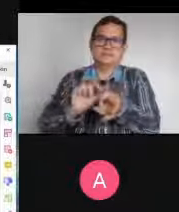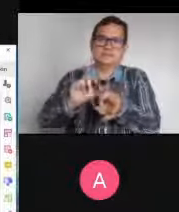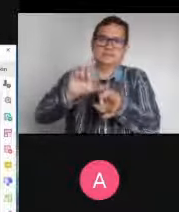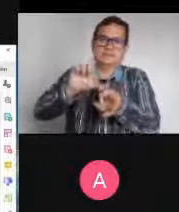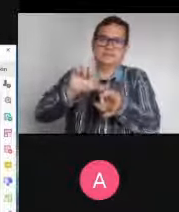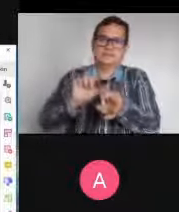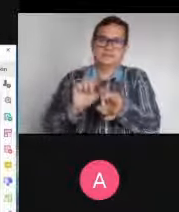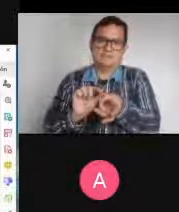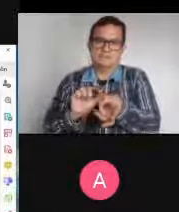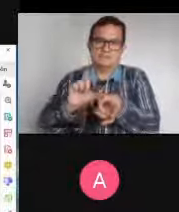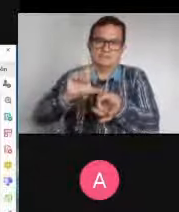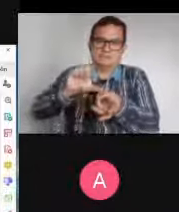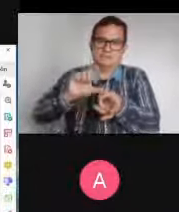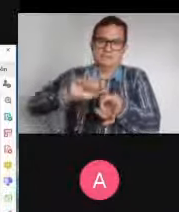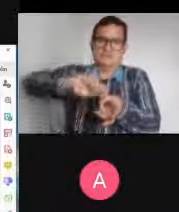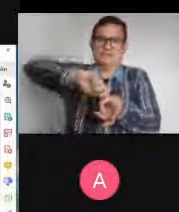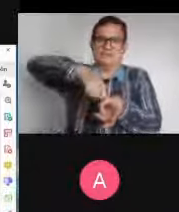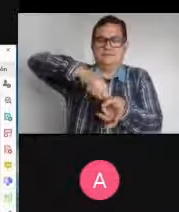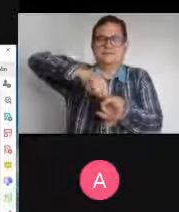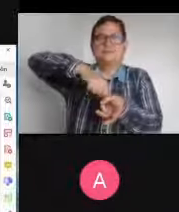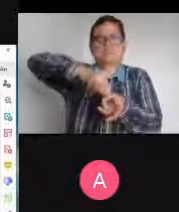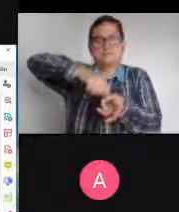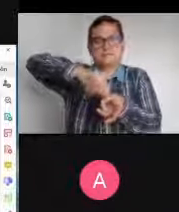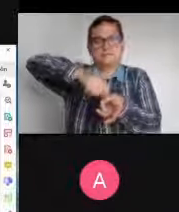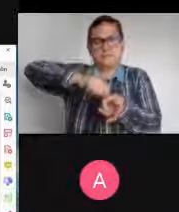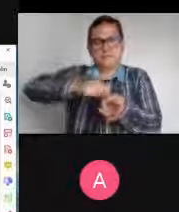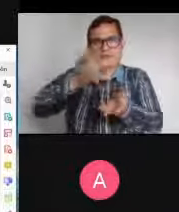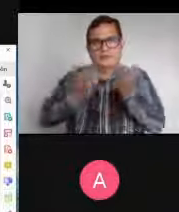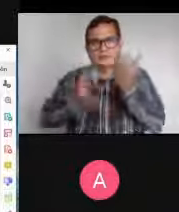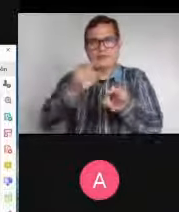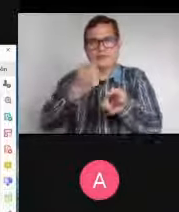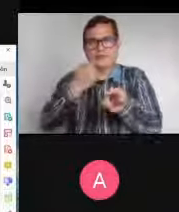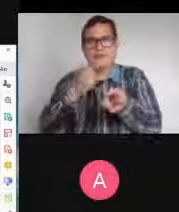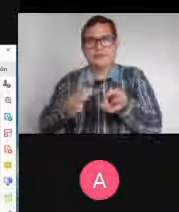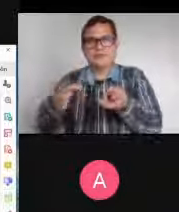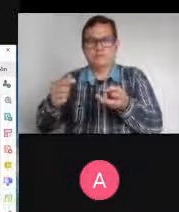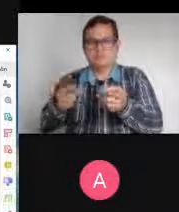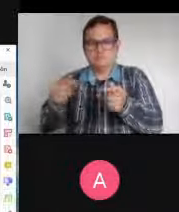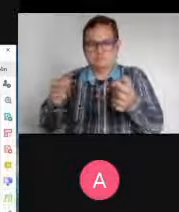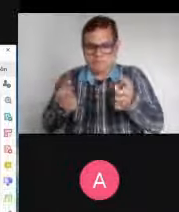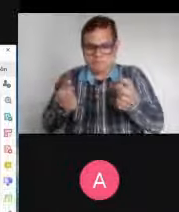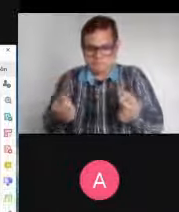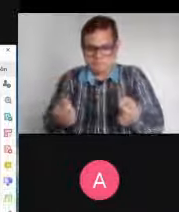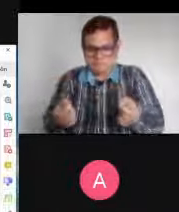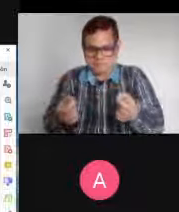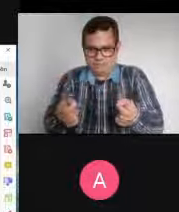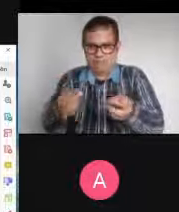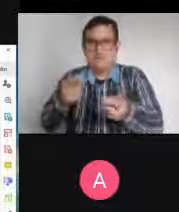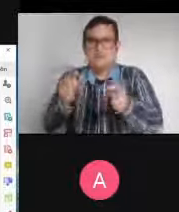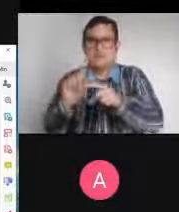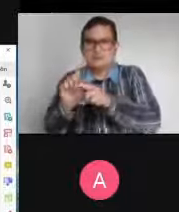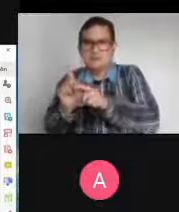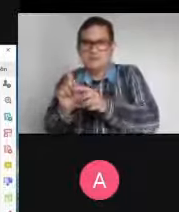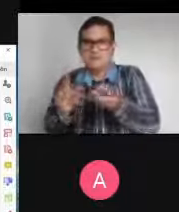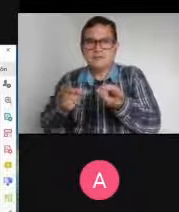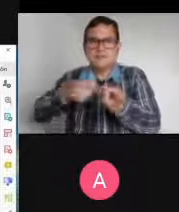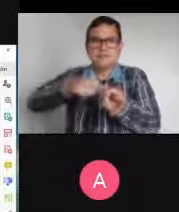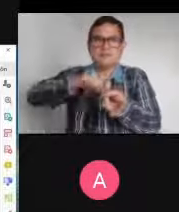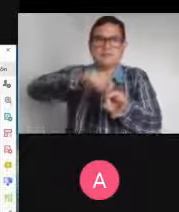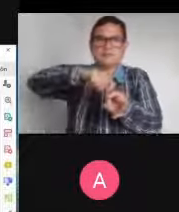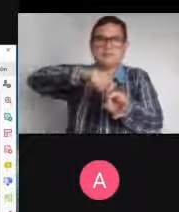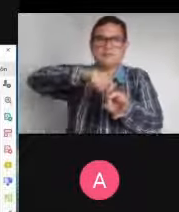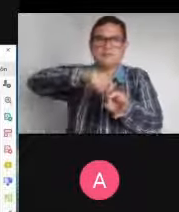cambiando. Entonces, yo puedo colocar el multímetro y medir la resistencia del terminal central con el pin de la izquierda